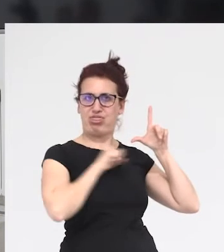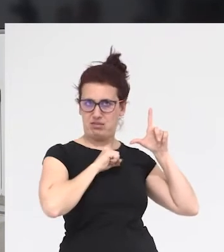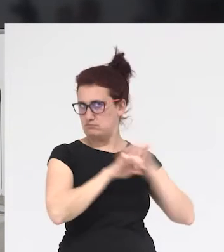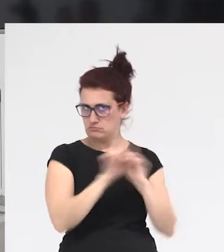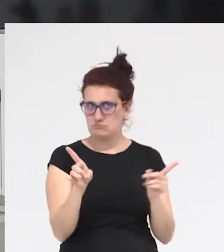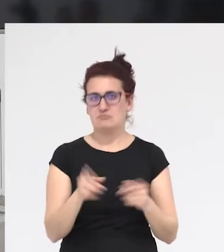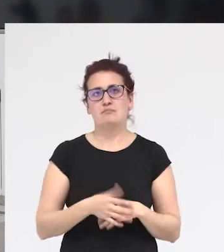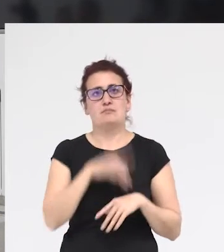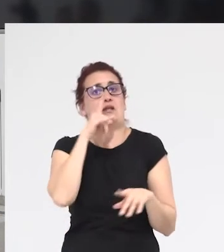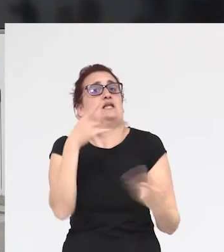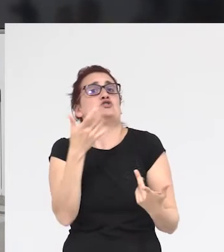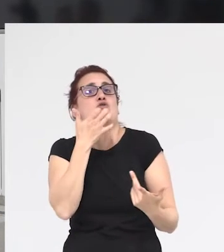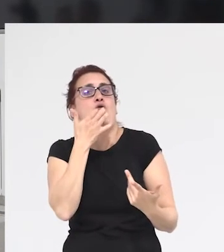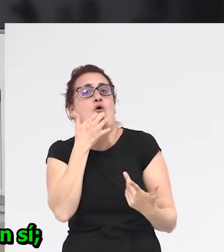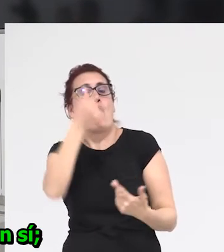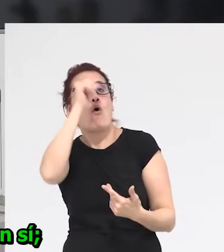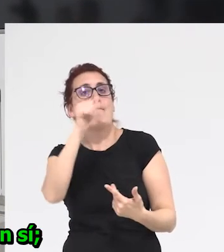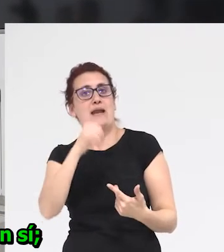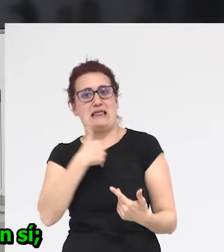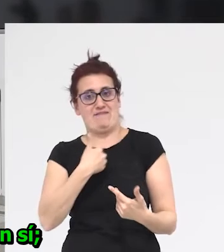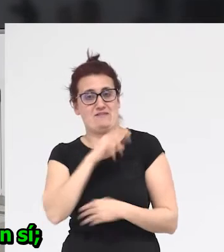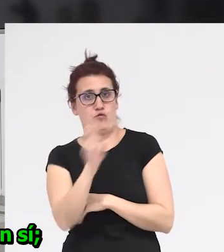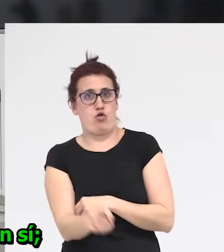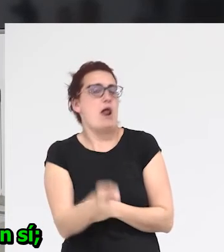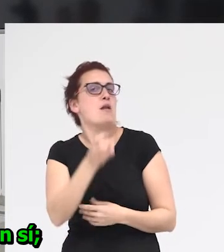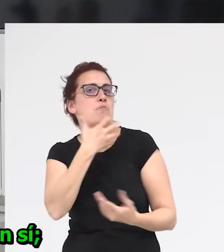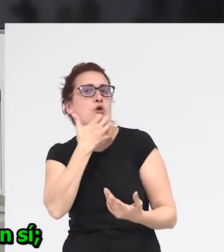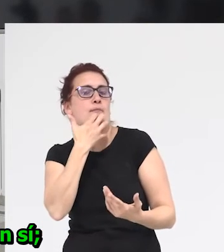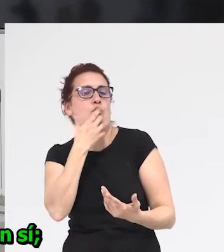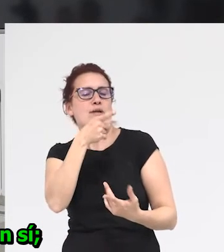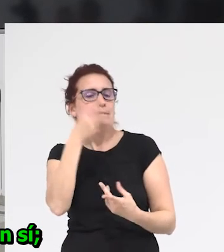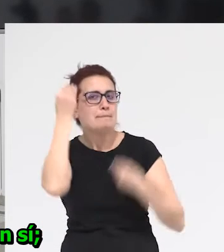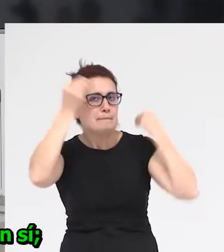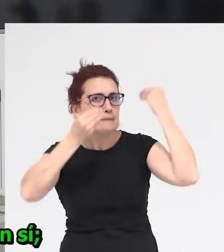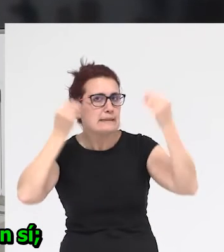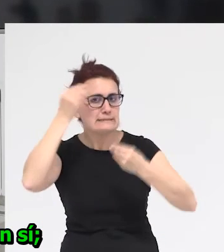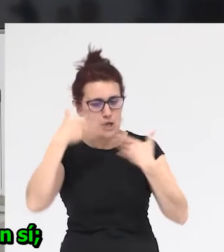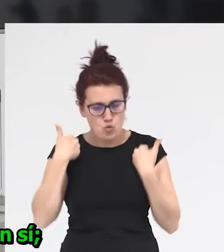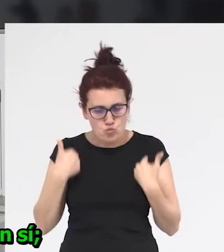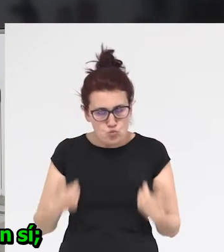de hecho, cuando nombran diversidad funcional, es esta idea del pensar el cuerpo,